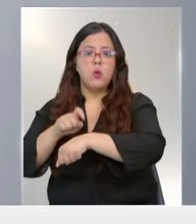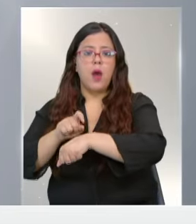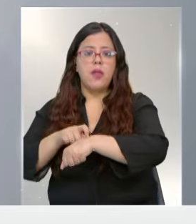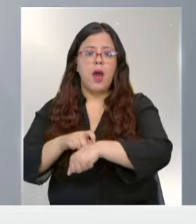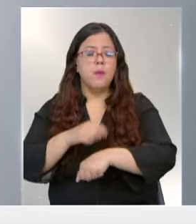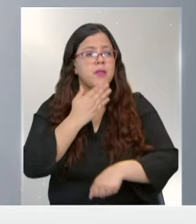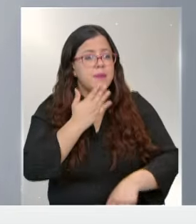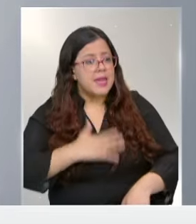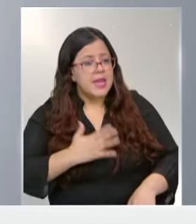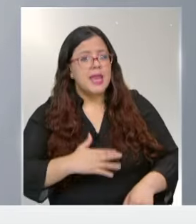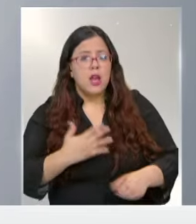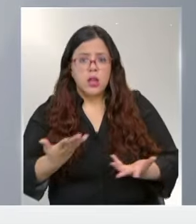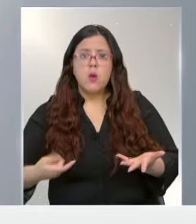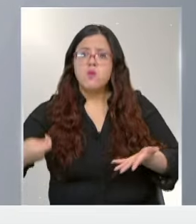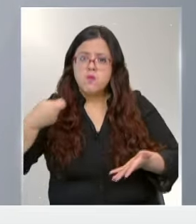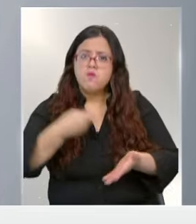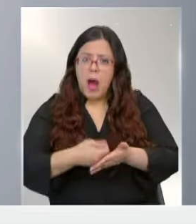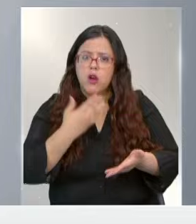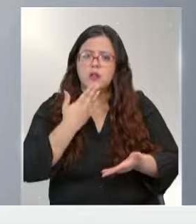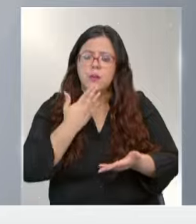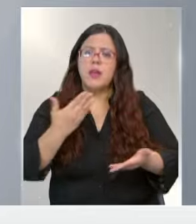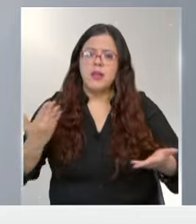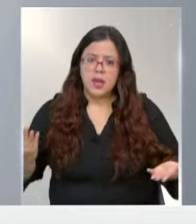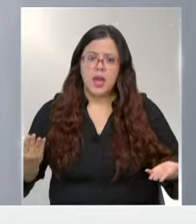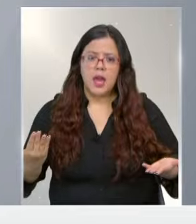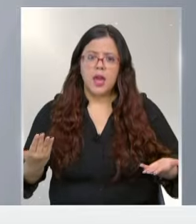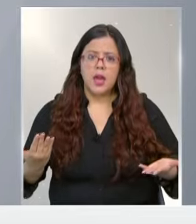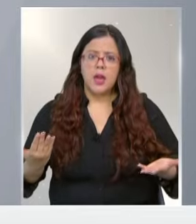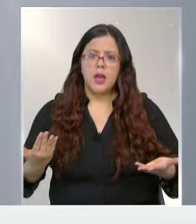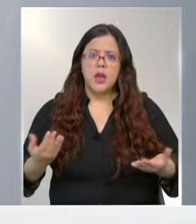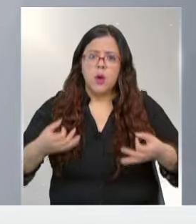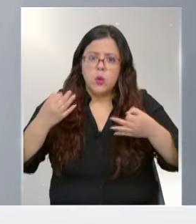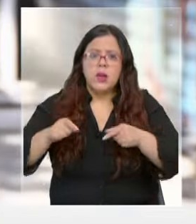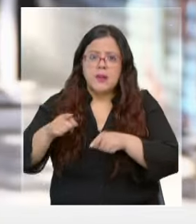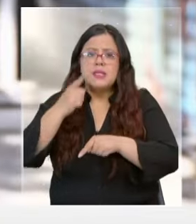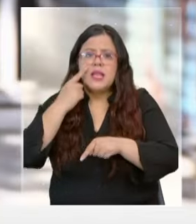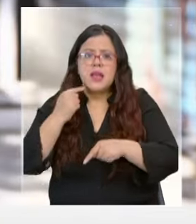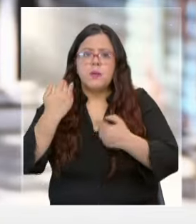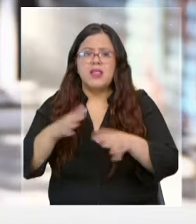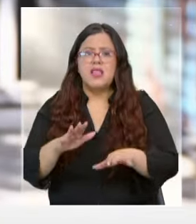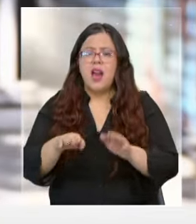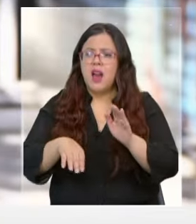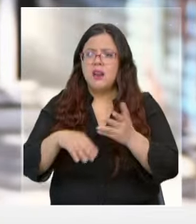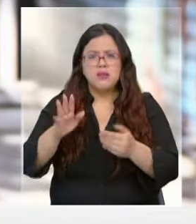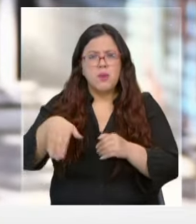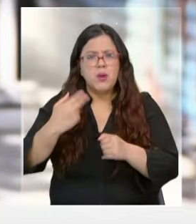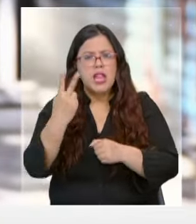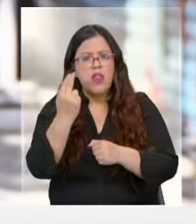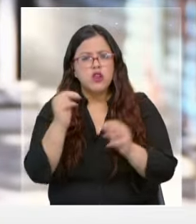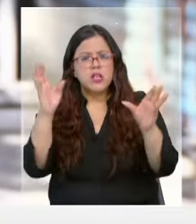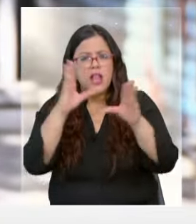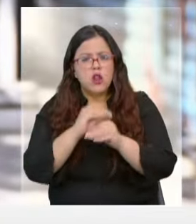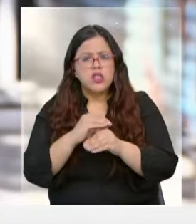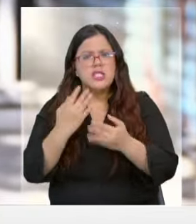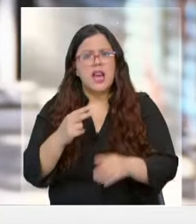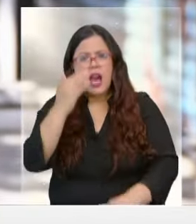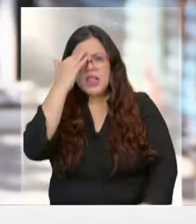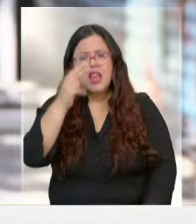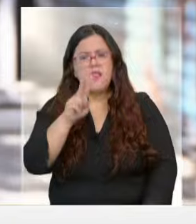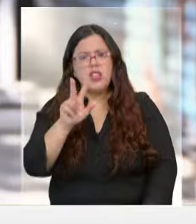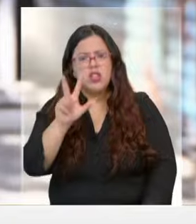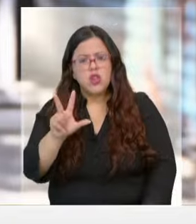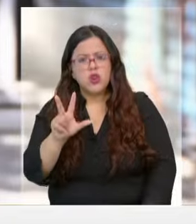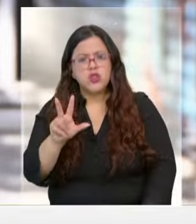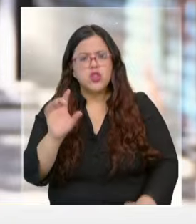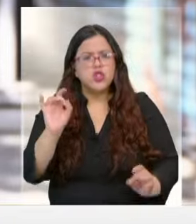Queremos también que una indemnización y aparte también que nos compensen ese día, porque ya pasado a las 12 era el día 28 y ser vocal